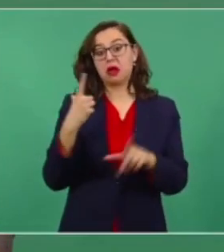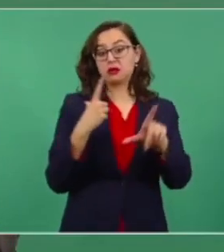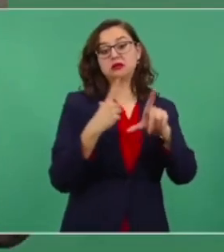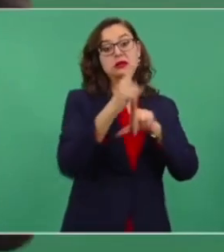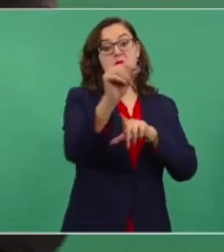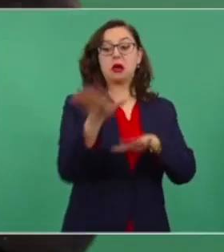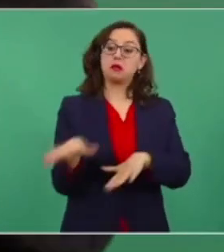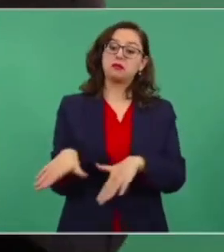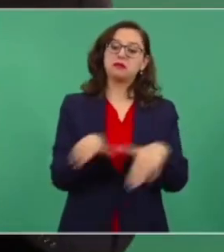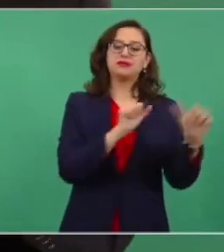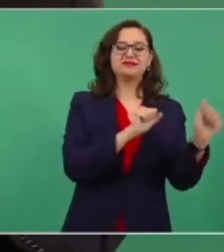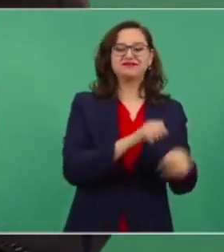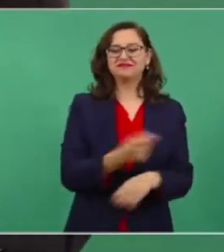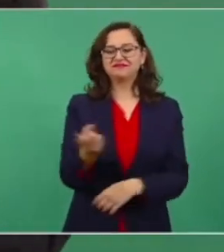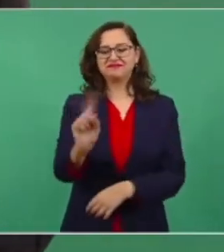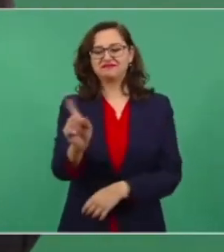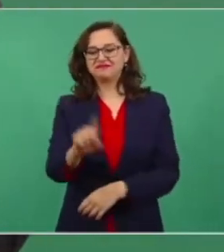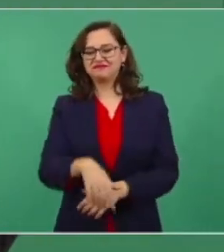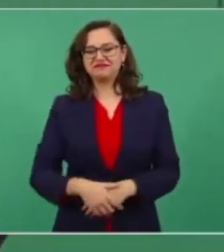¿Saben?